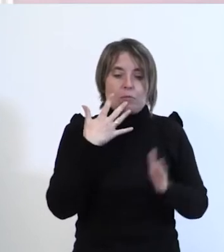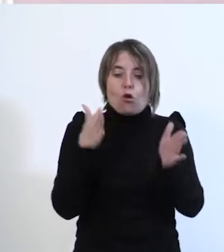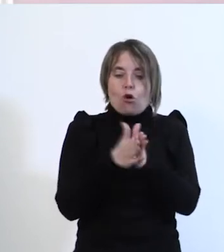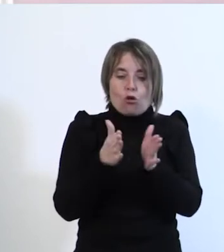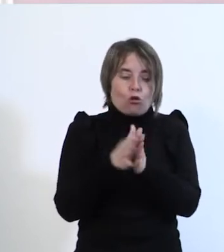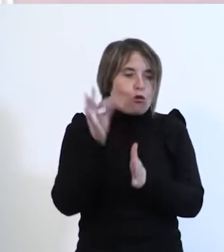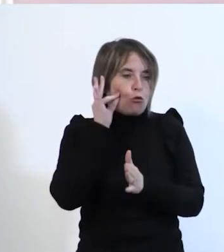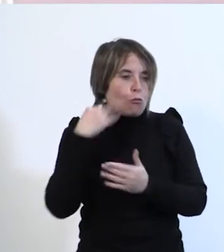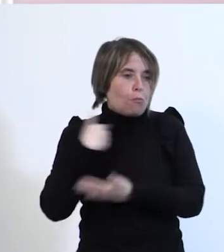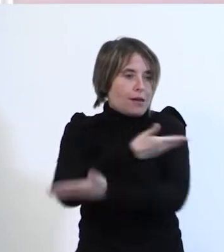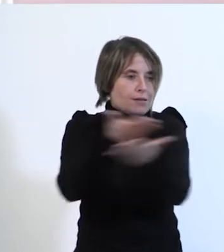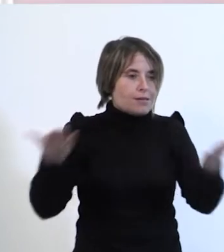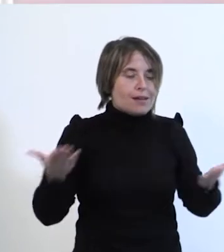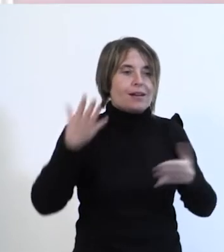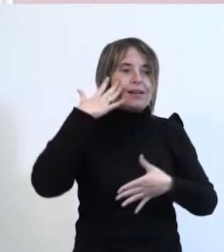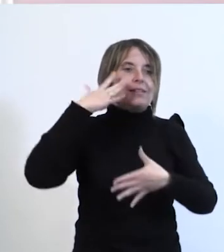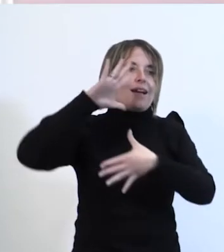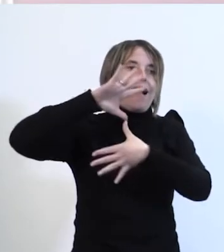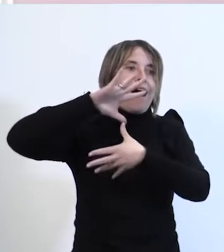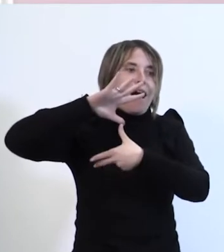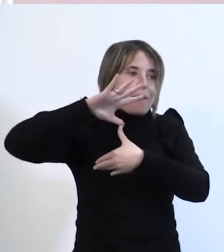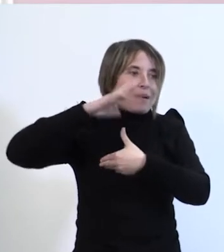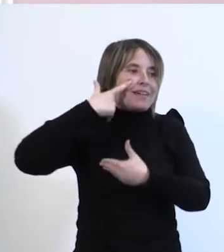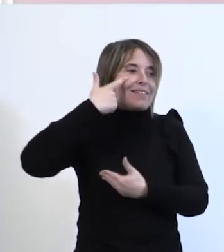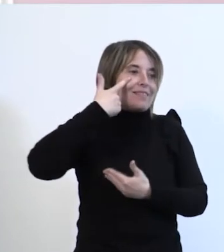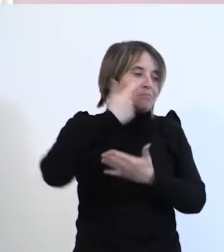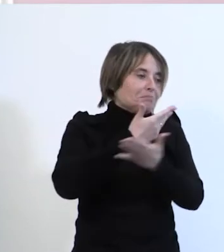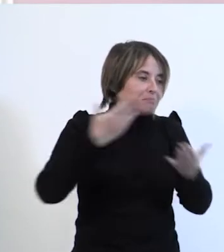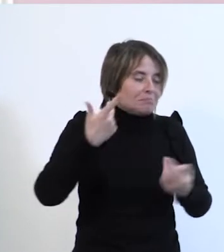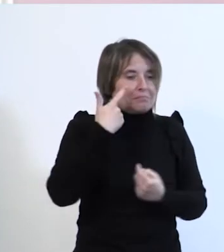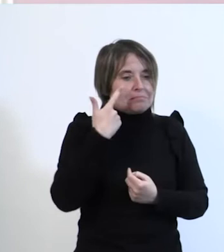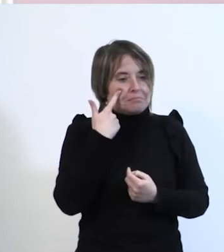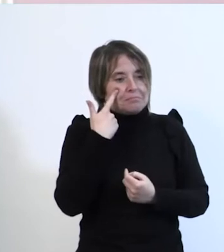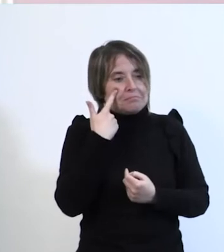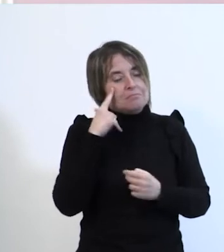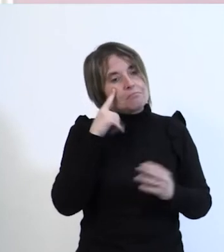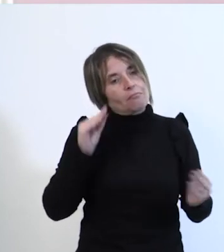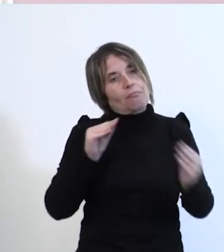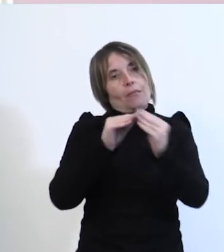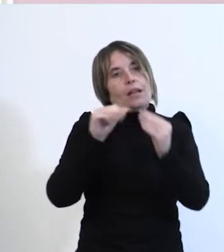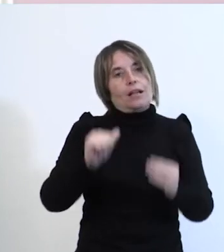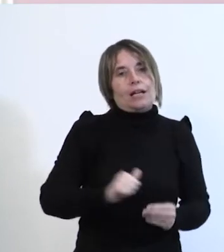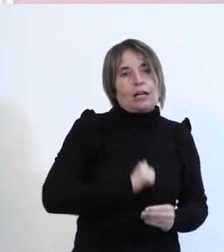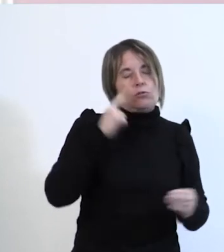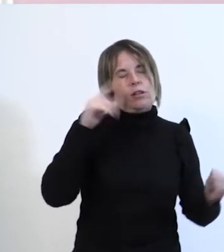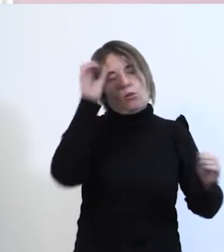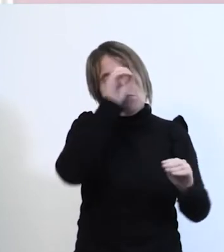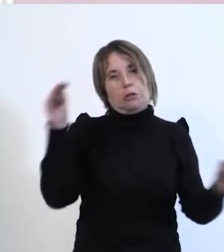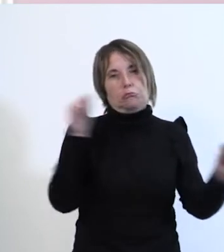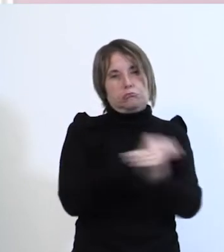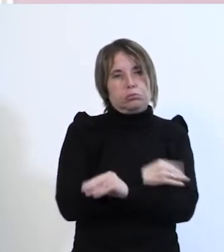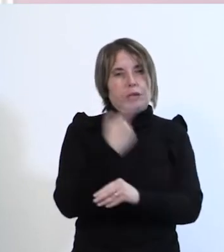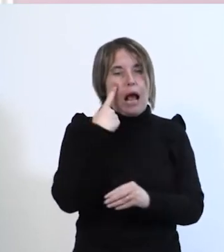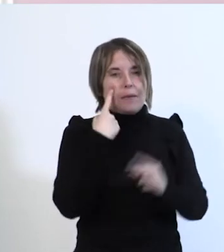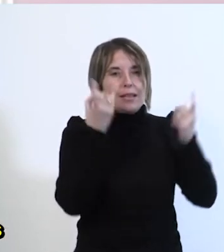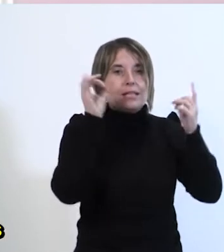con compañeras de otros lugares de América, ¿no? La curiosa, ¿no?, que la curiosa contradicción